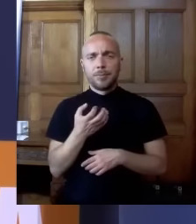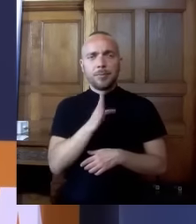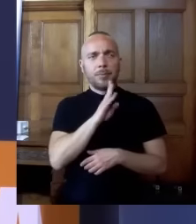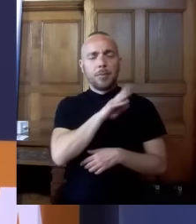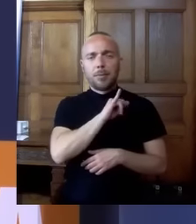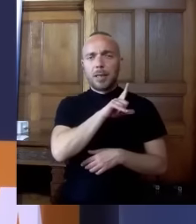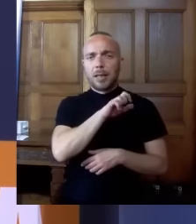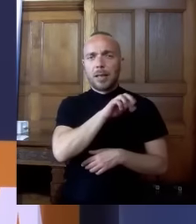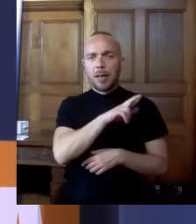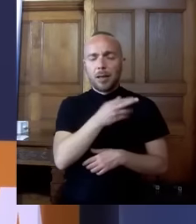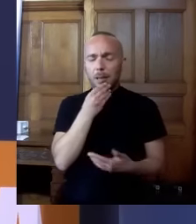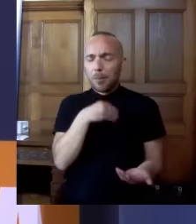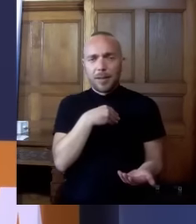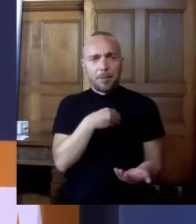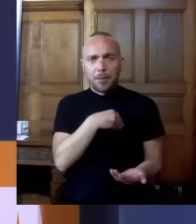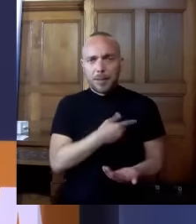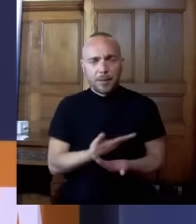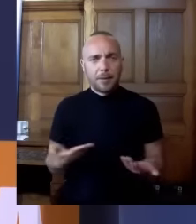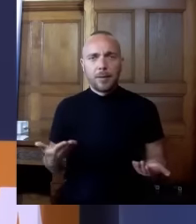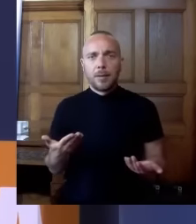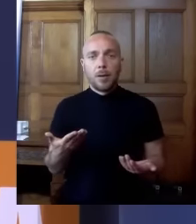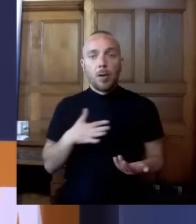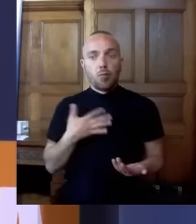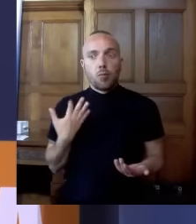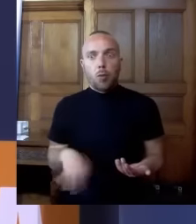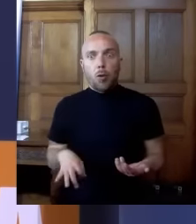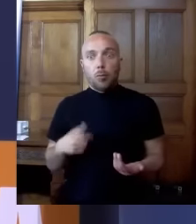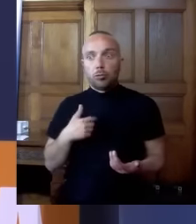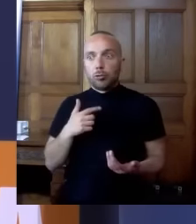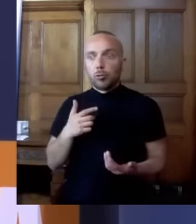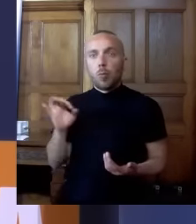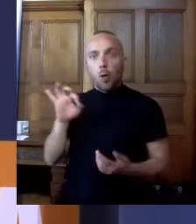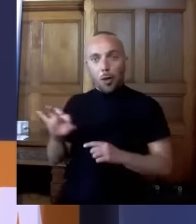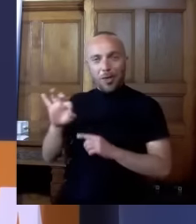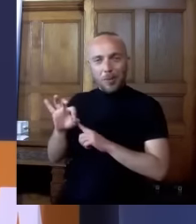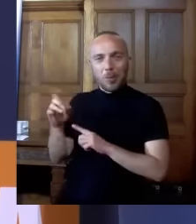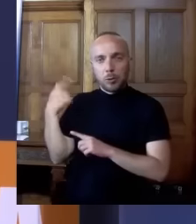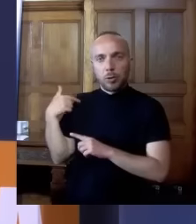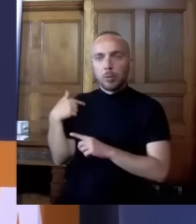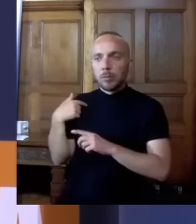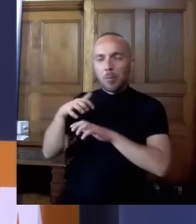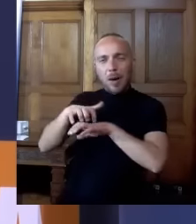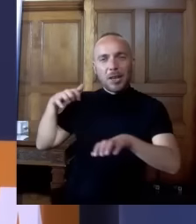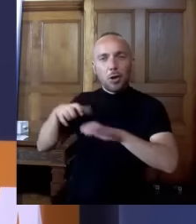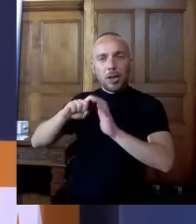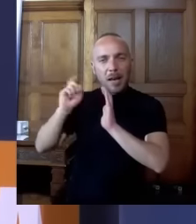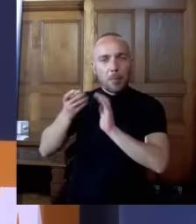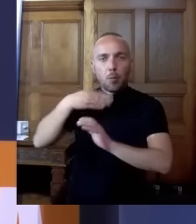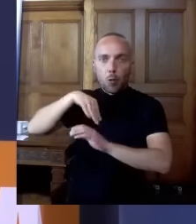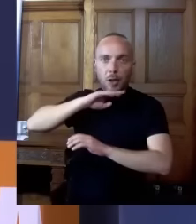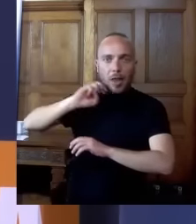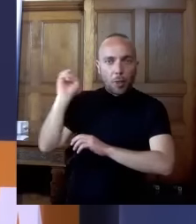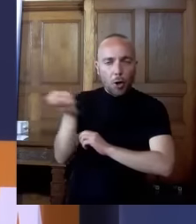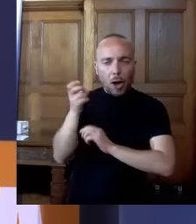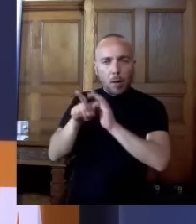Pilar Qué pena Qué pena que cuando podemos podía articular la mayoría plurinacional y progresista en el conjunto del Estado